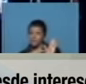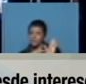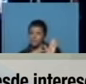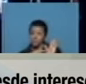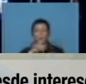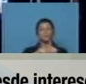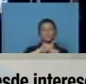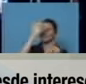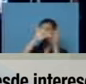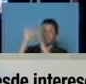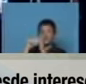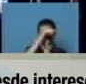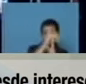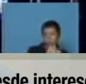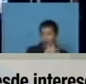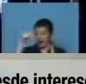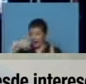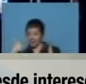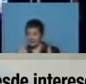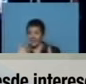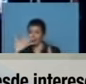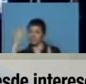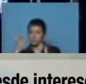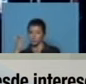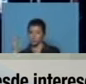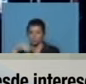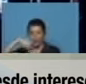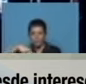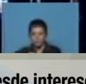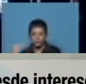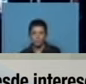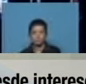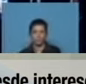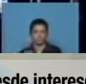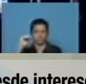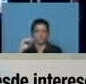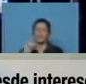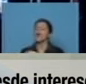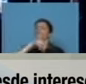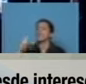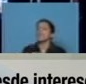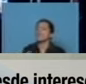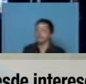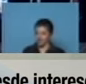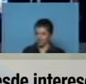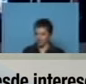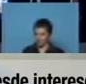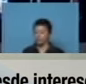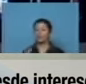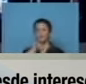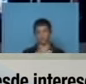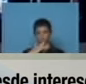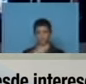del petróleo un 5% en la actividad de perforación. ¿Y esto por qué se hace? Porque le estamos pagando a